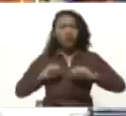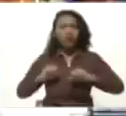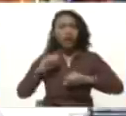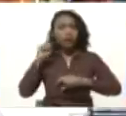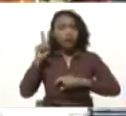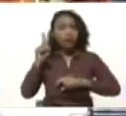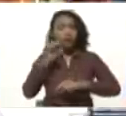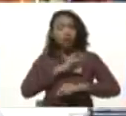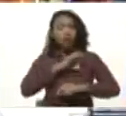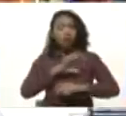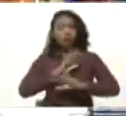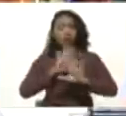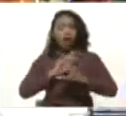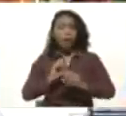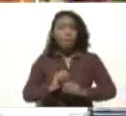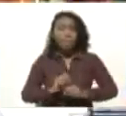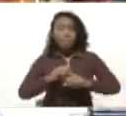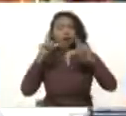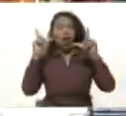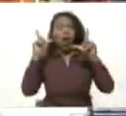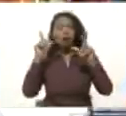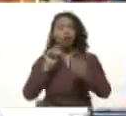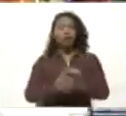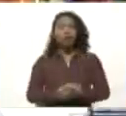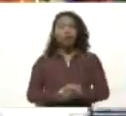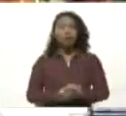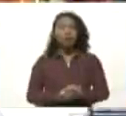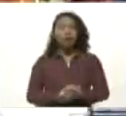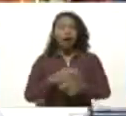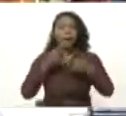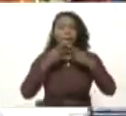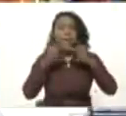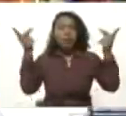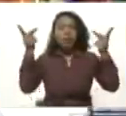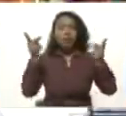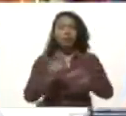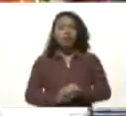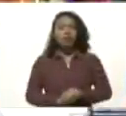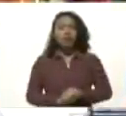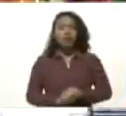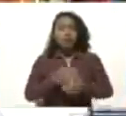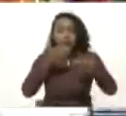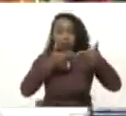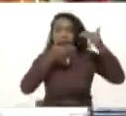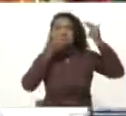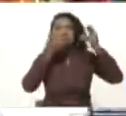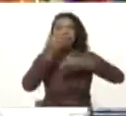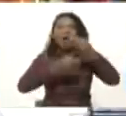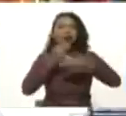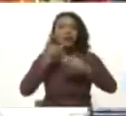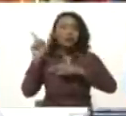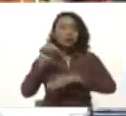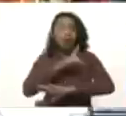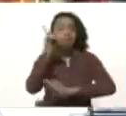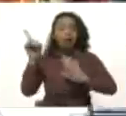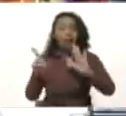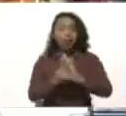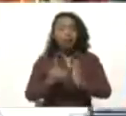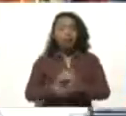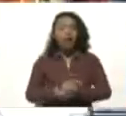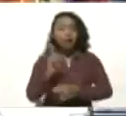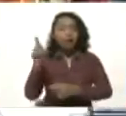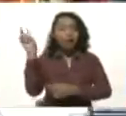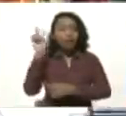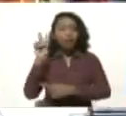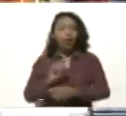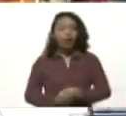sociales, ya despertando y difundiendo el secuestro que se ha hecho de este diplomático